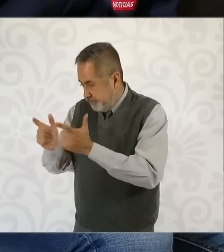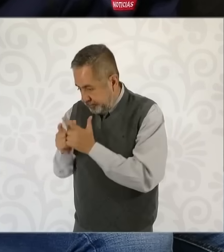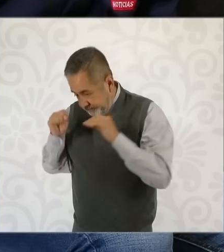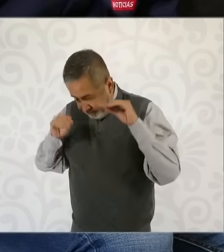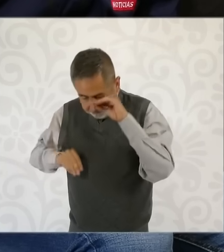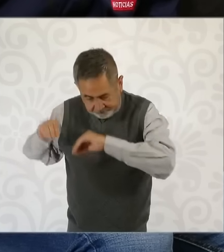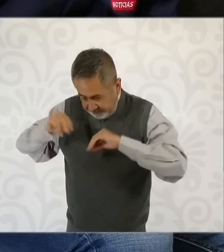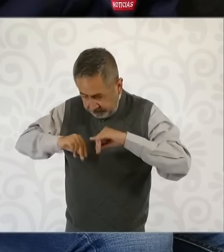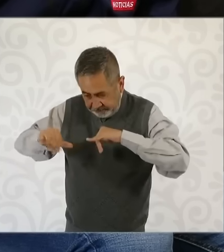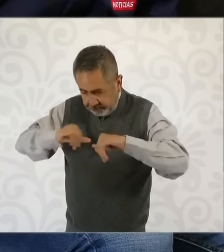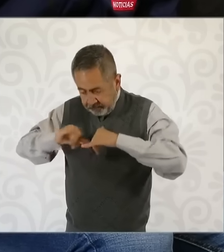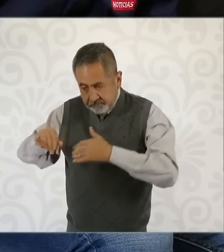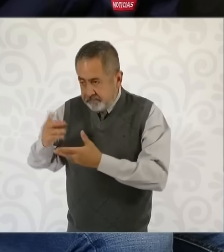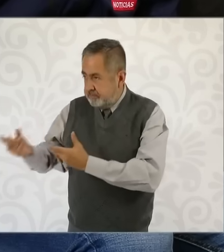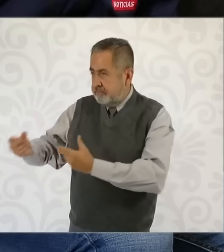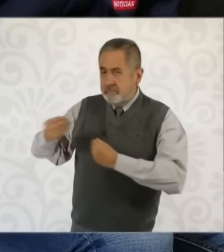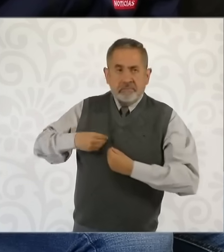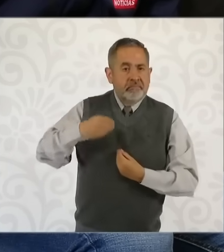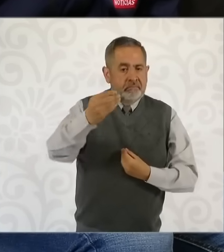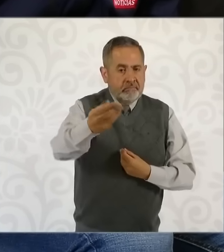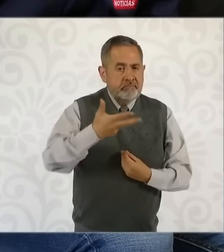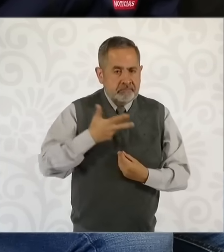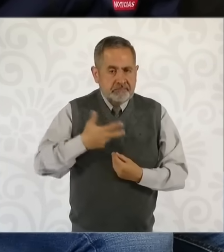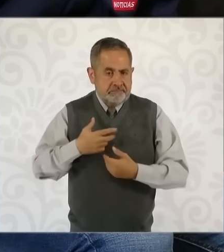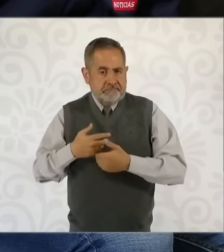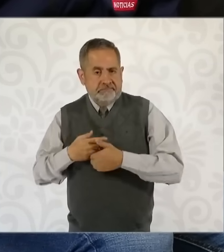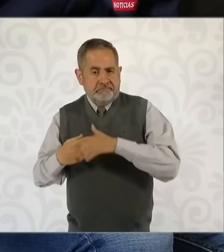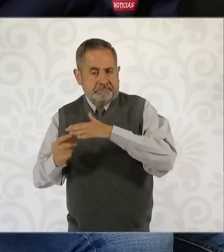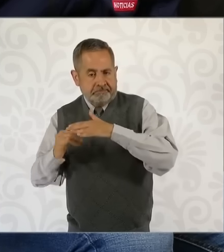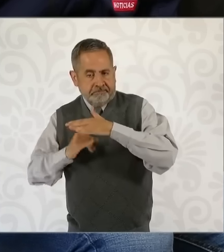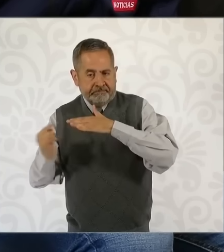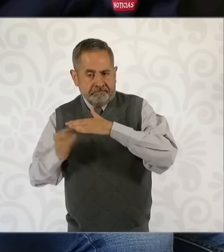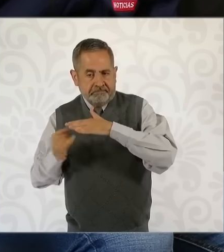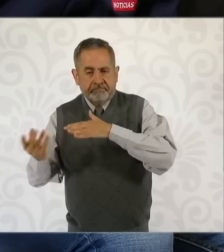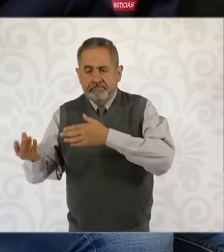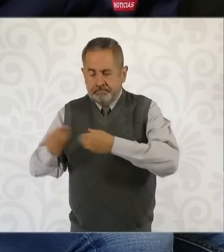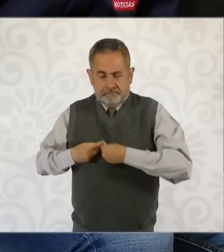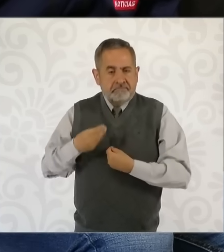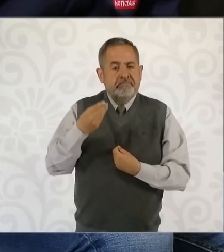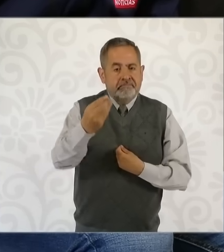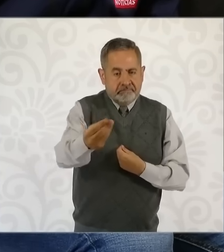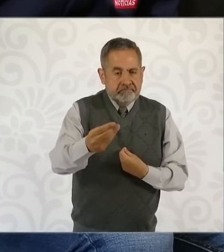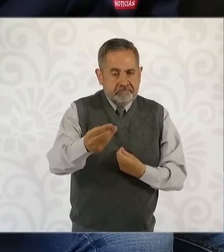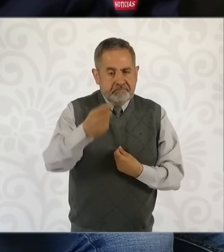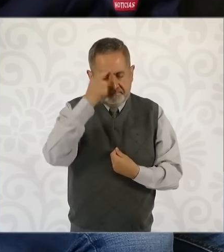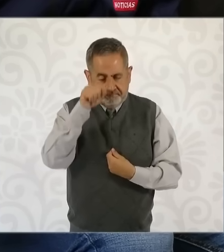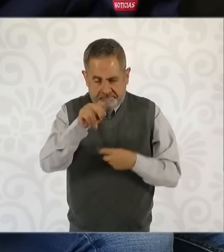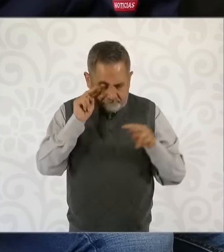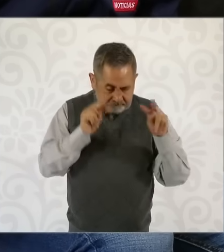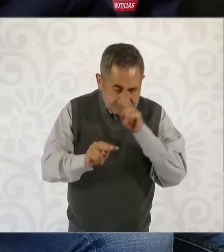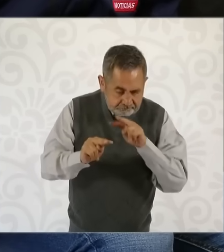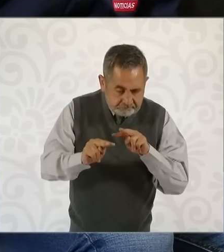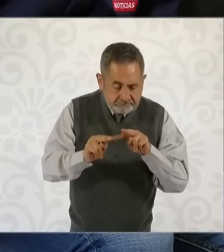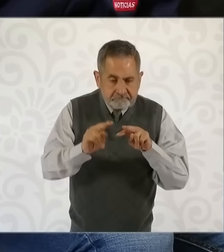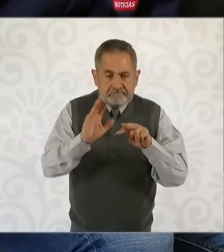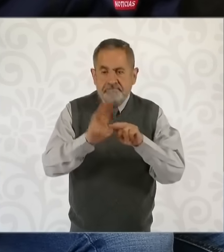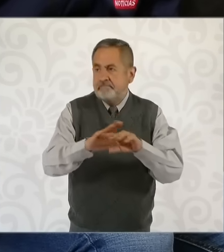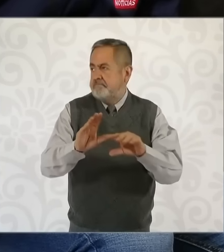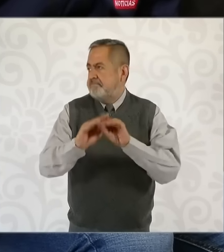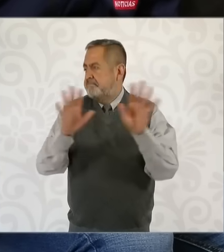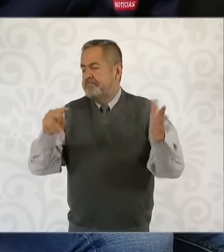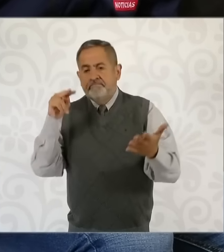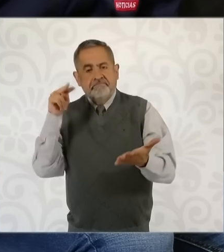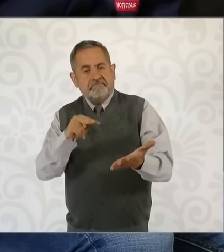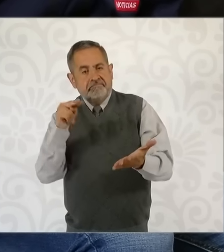Atlas, se lo envía, yo se los voy a dejar digitalmente, pero aquí está ilustrado para que puedan, tiene